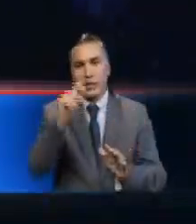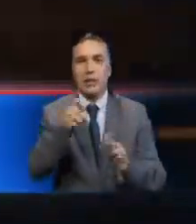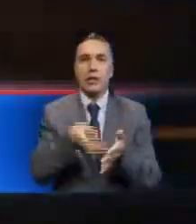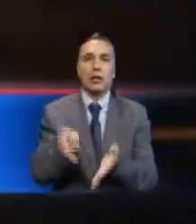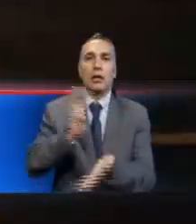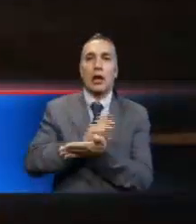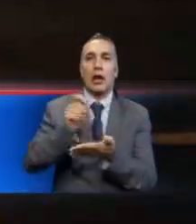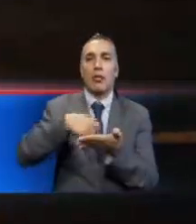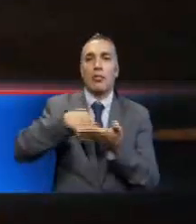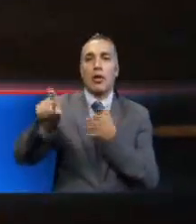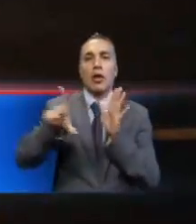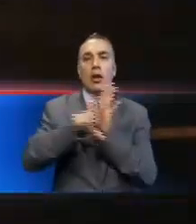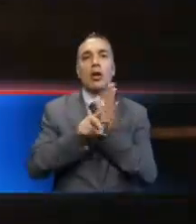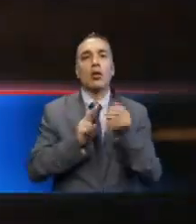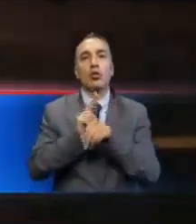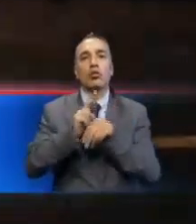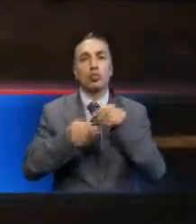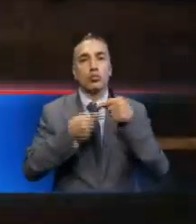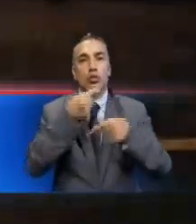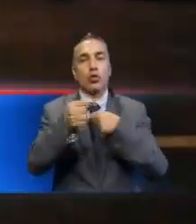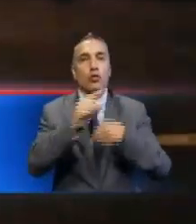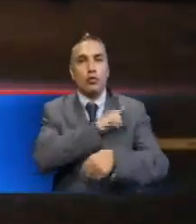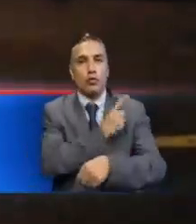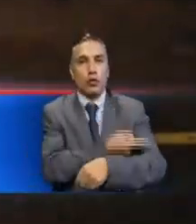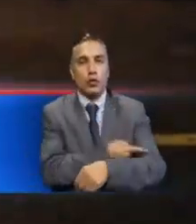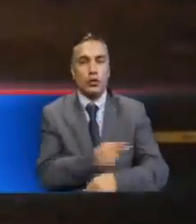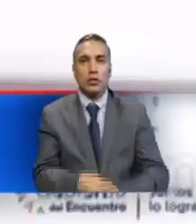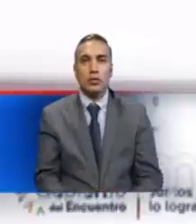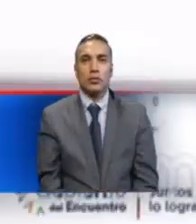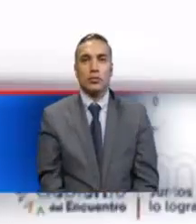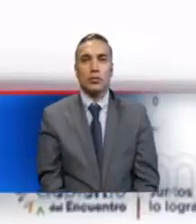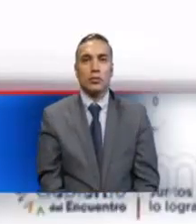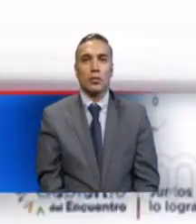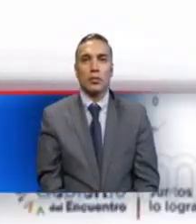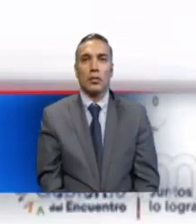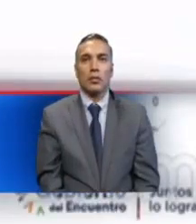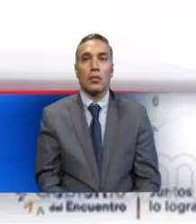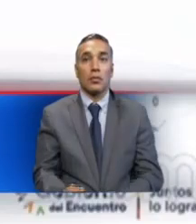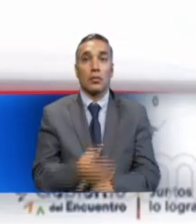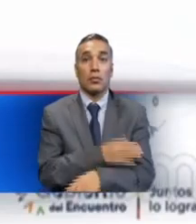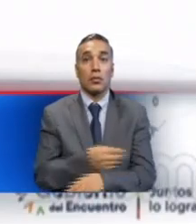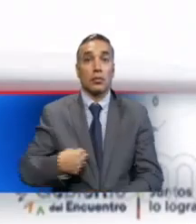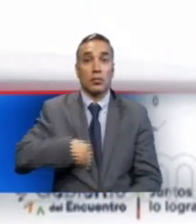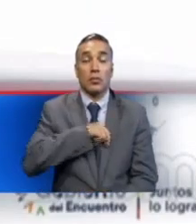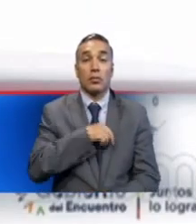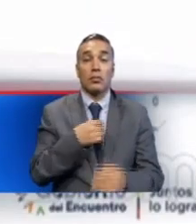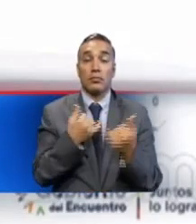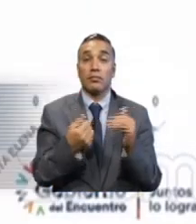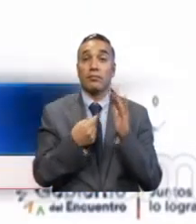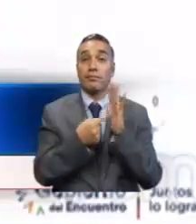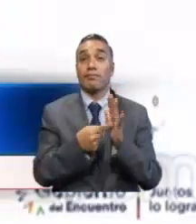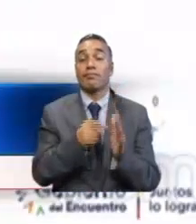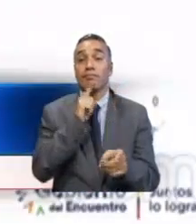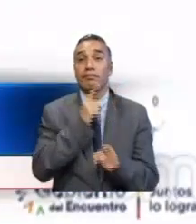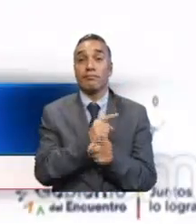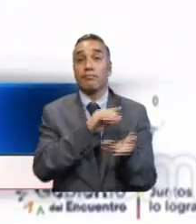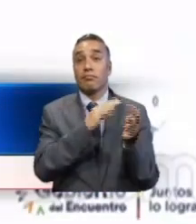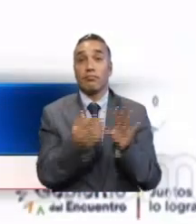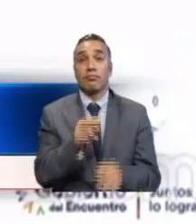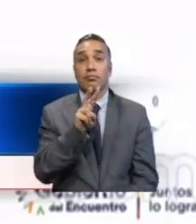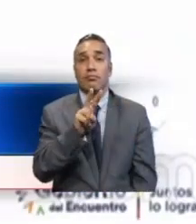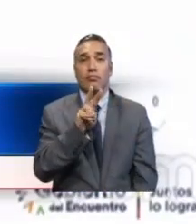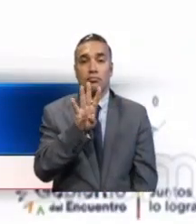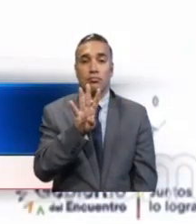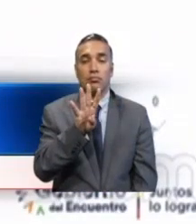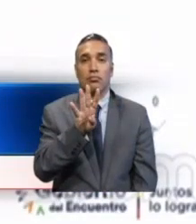Asamblea apruebe una ley de uso progresivo de la fuerza. Durante el transcurso del año pasado, hemos debido lamentar el fallecimiento de